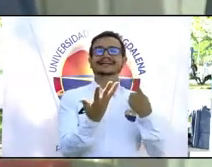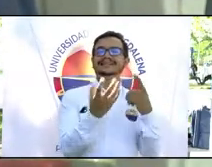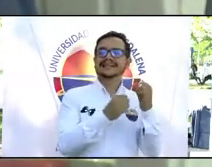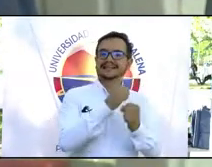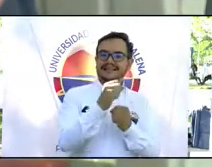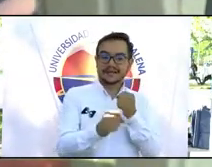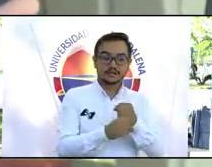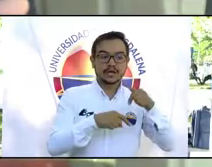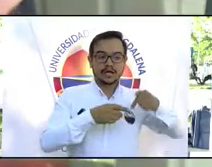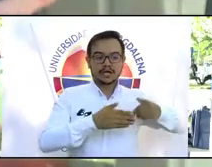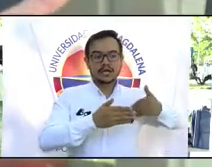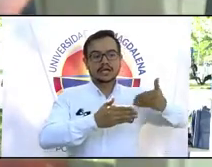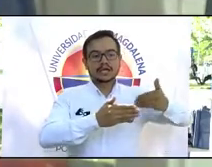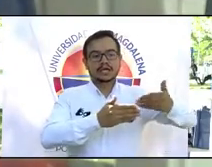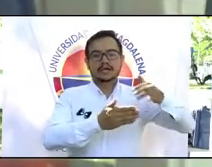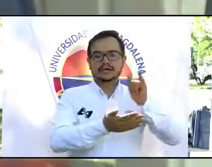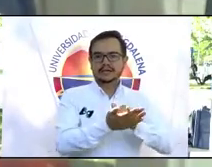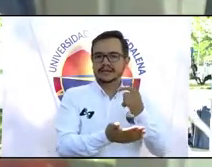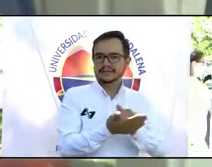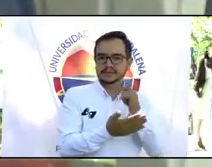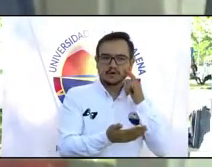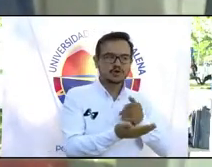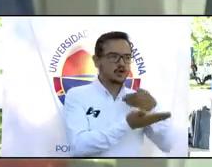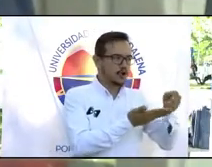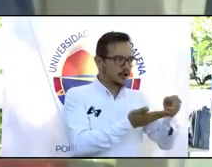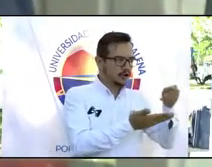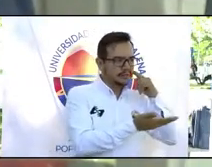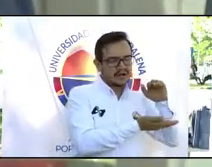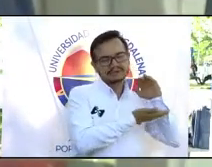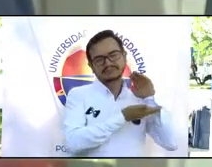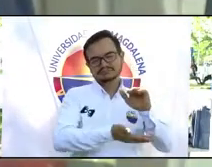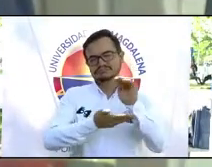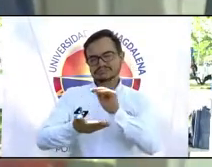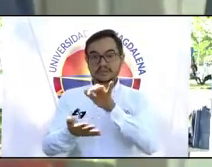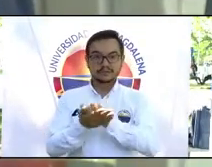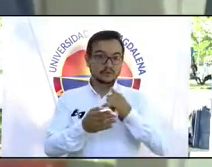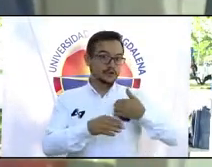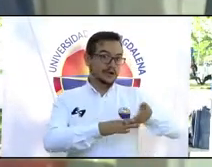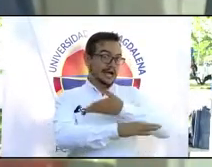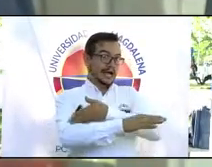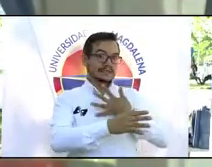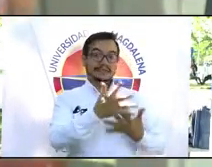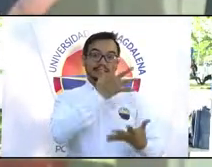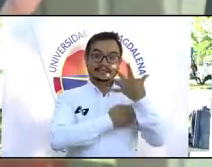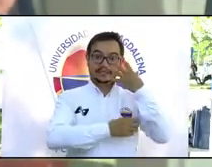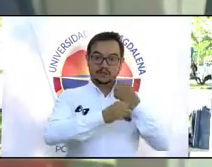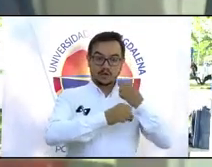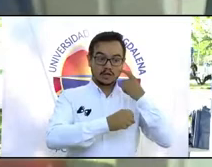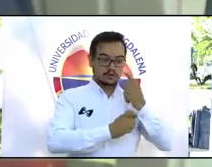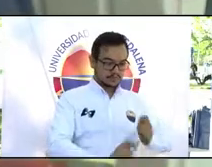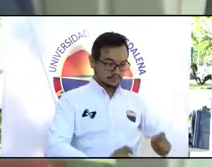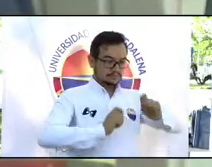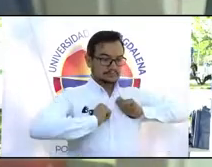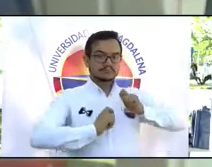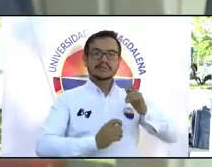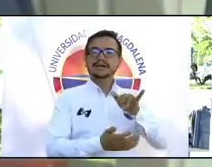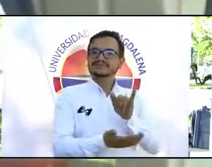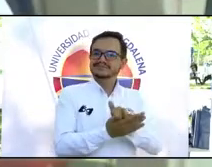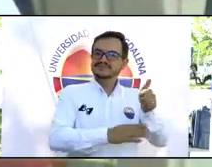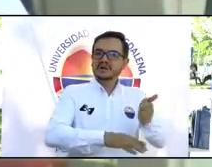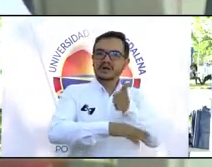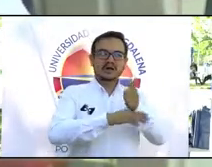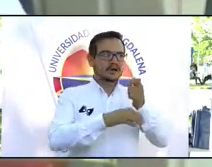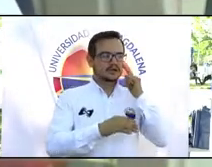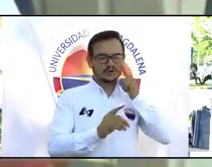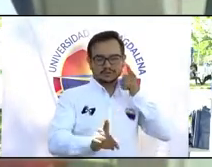entregando inversiones para ustedes. Desde que yo llegué a la rectoría hace 5 años, la prioridad nuestra ha sido invertir en procesos académicos. Es la